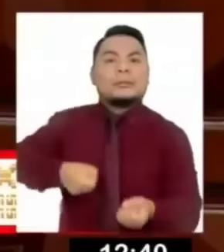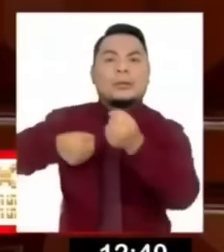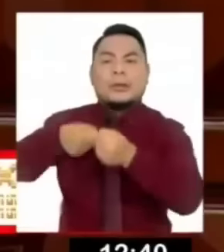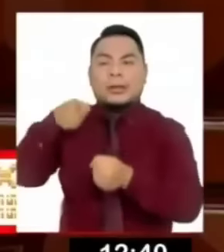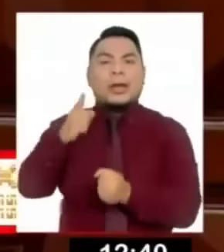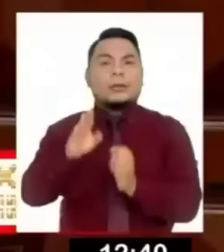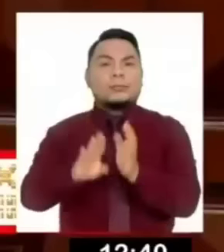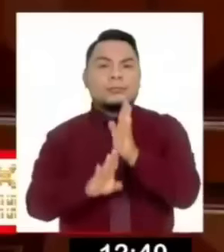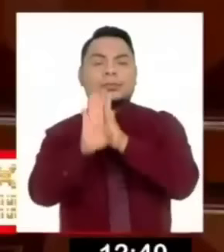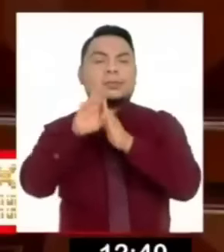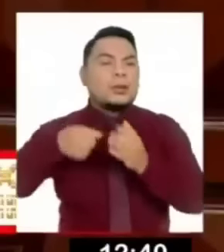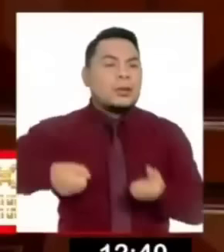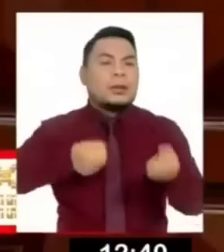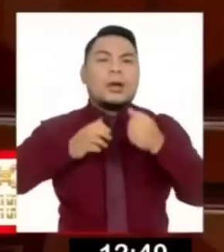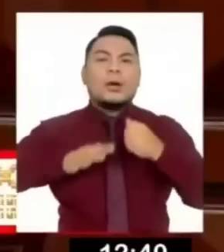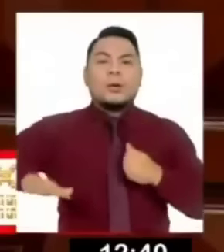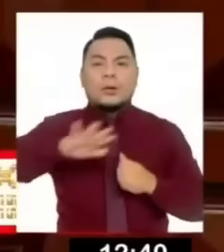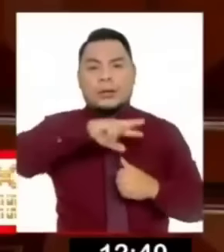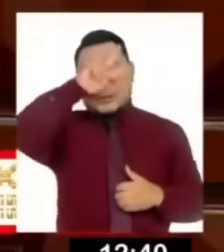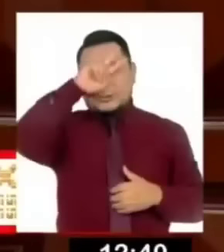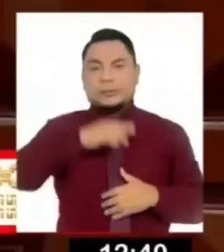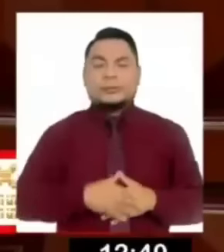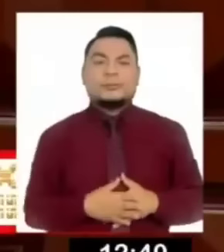motor del desarrollo de la agricultura del país.